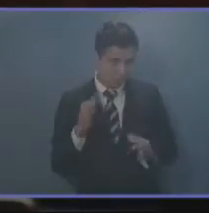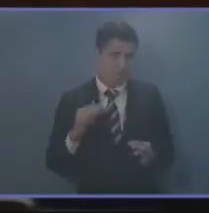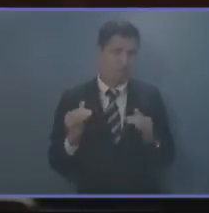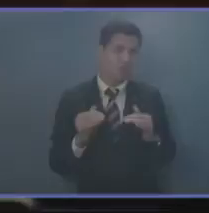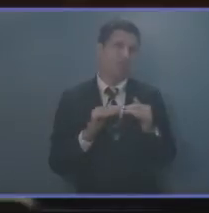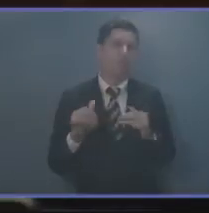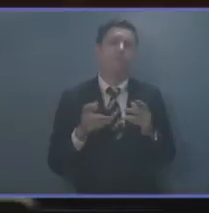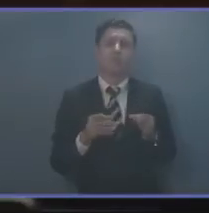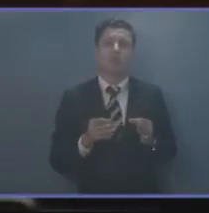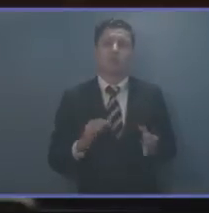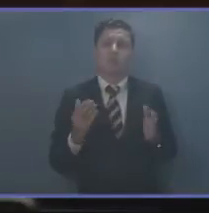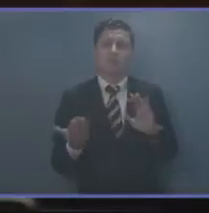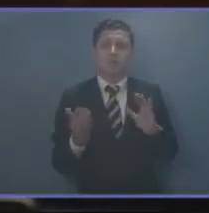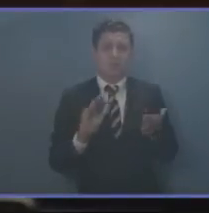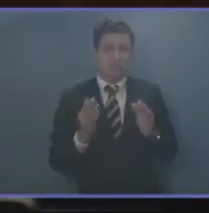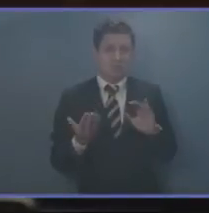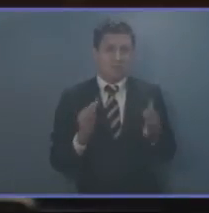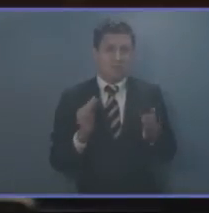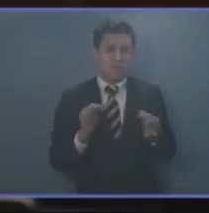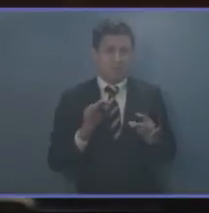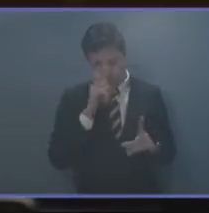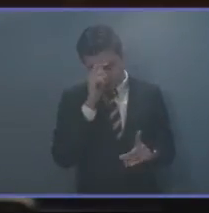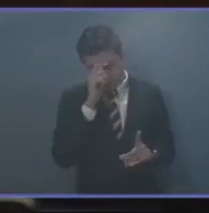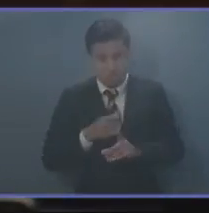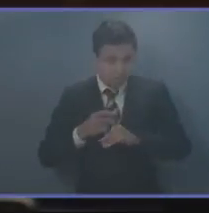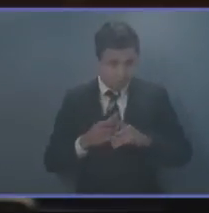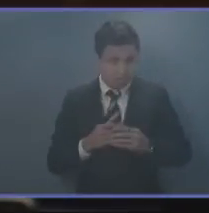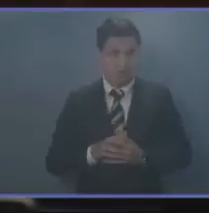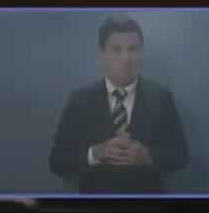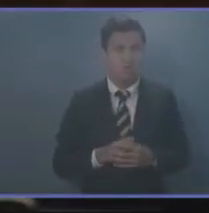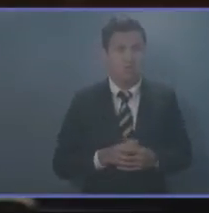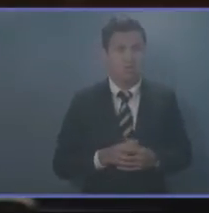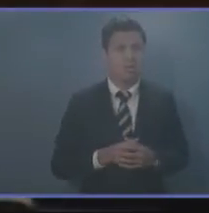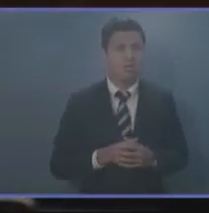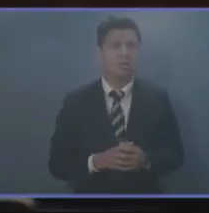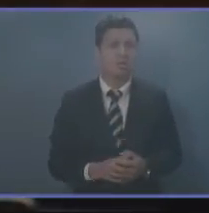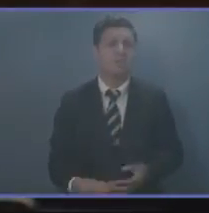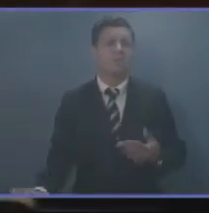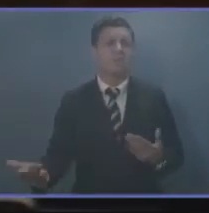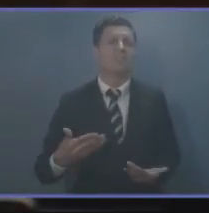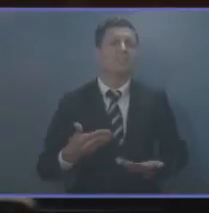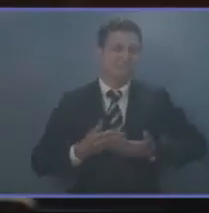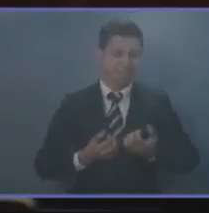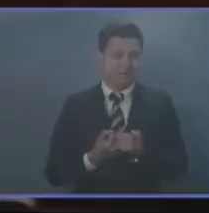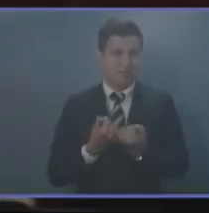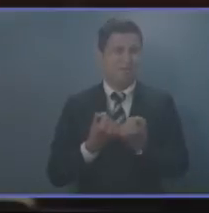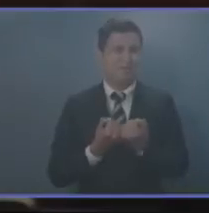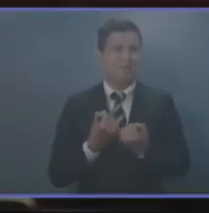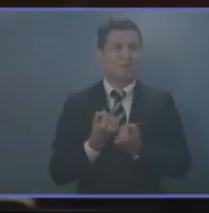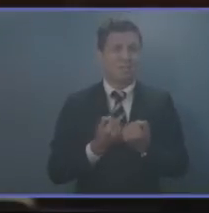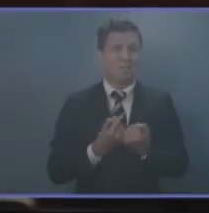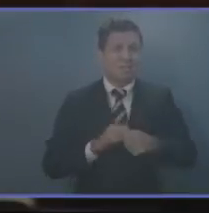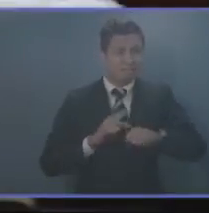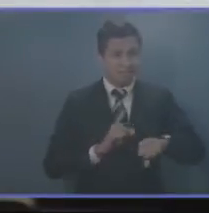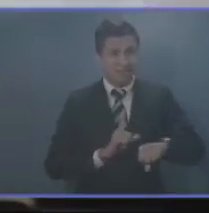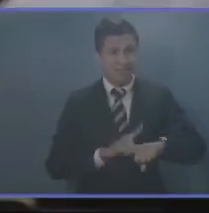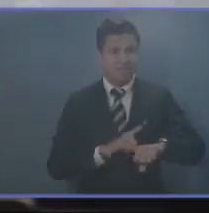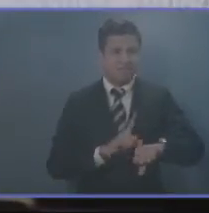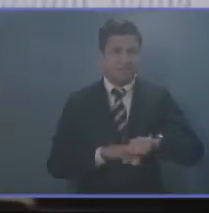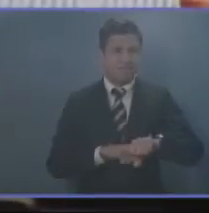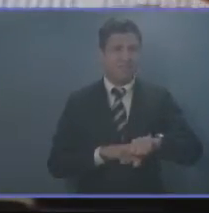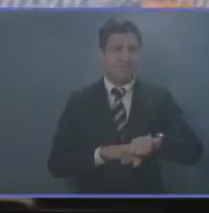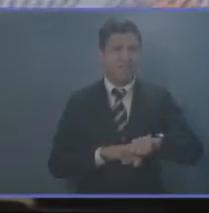de parámetros como el padecimiento de una enfermedad crónica degenerativa y daño orgánico severo, edad y el tiempo de la pena